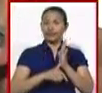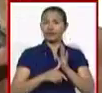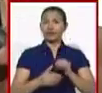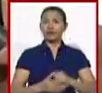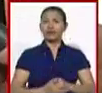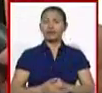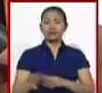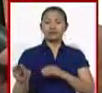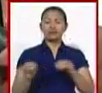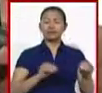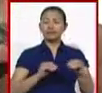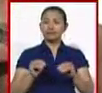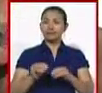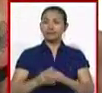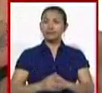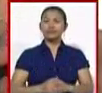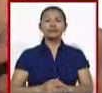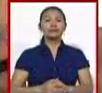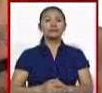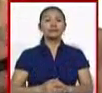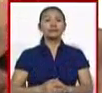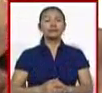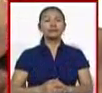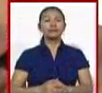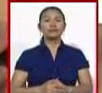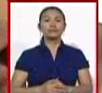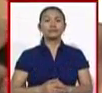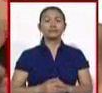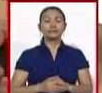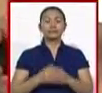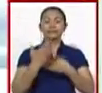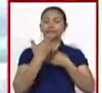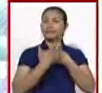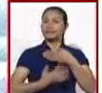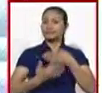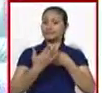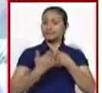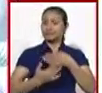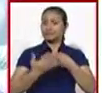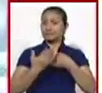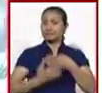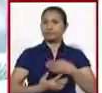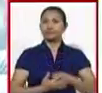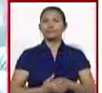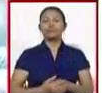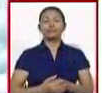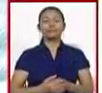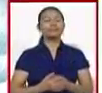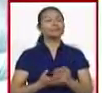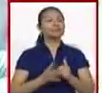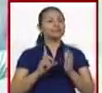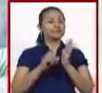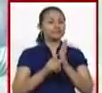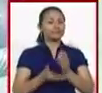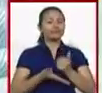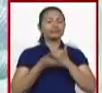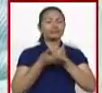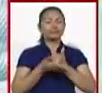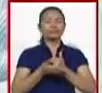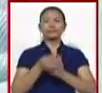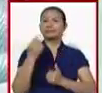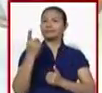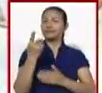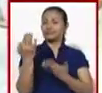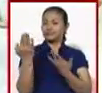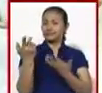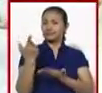de aquí me moví un poco me moví un poco la blusa y comenzó a sangrar, y ya me auxiliaron.